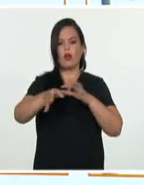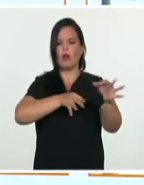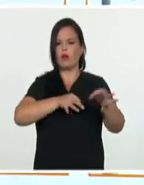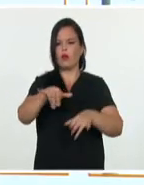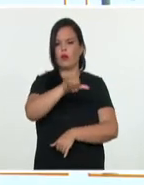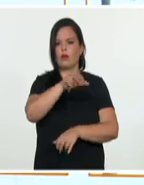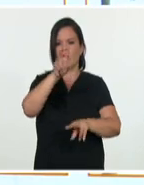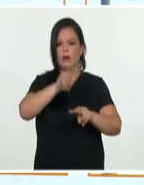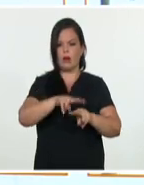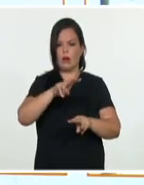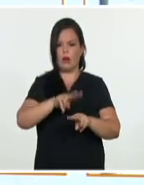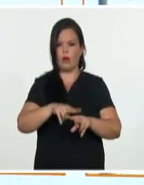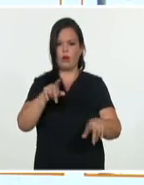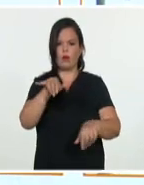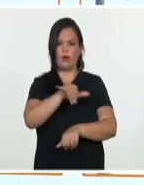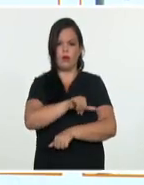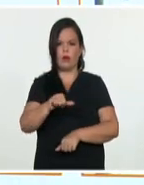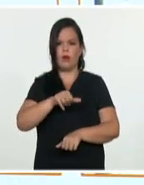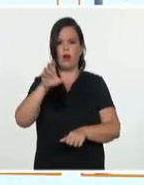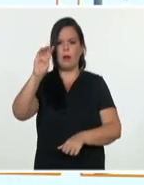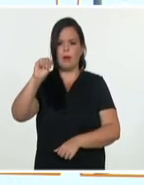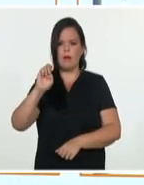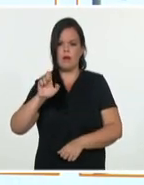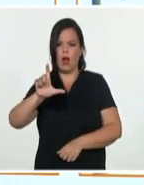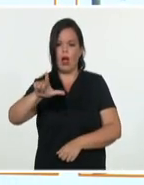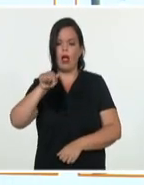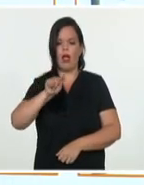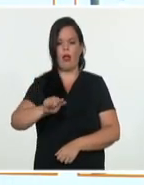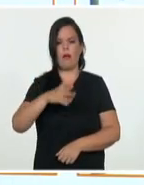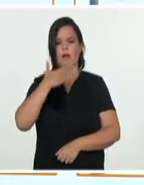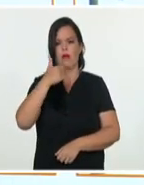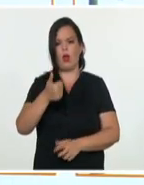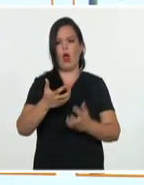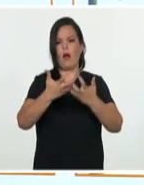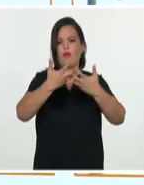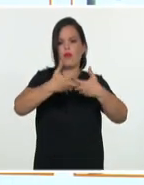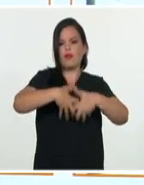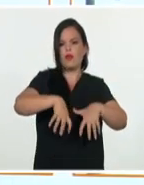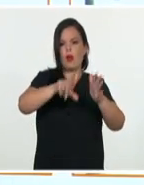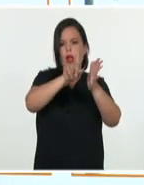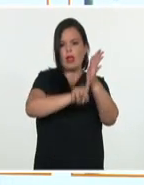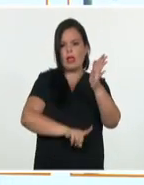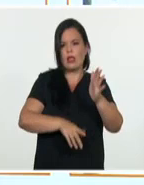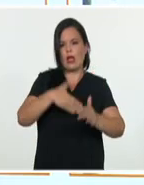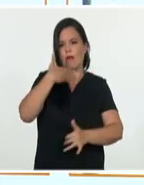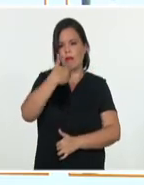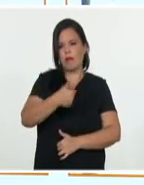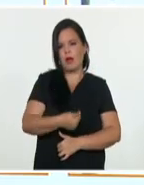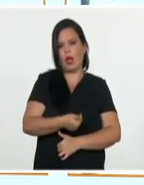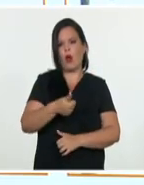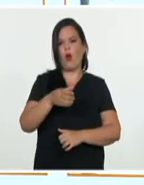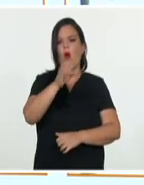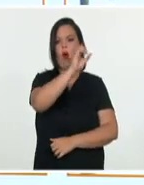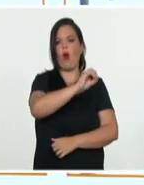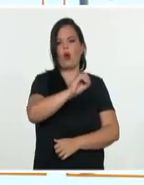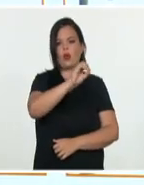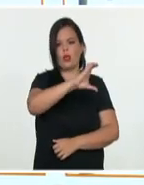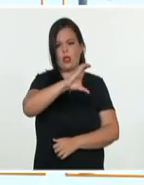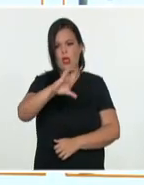centrales flotantes, aumenta la capacidad de generadora en el occidente y permite que disminuyan las transferencias en las redes de